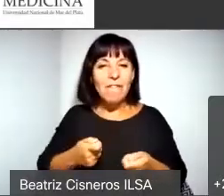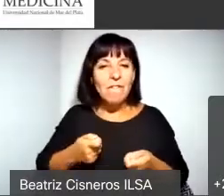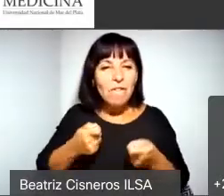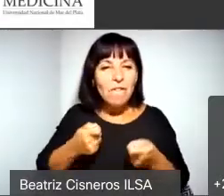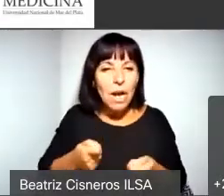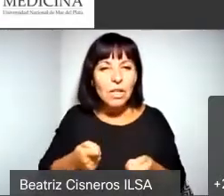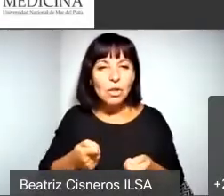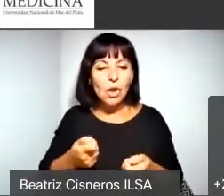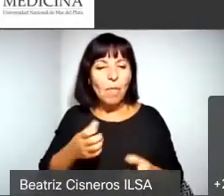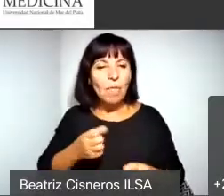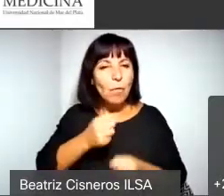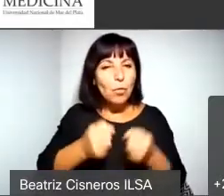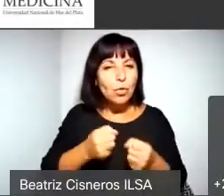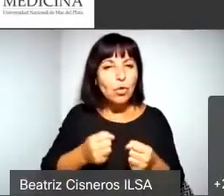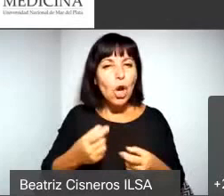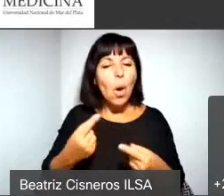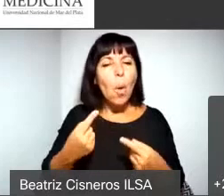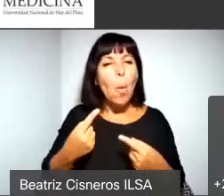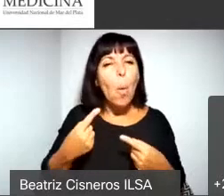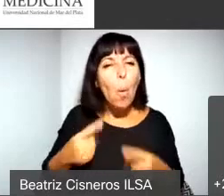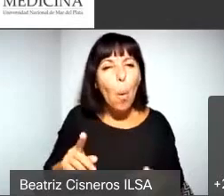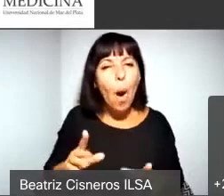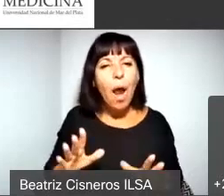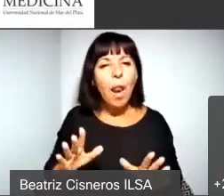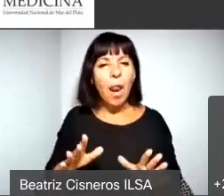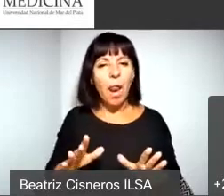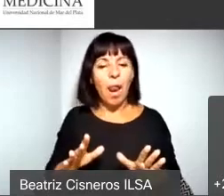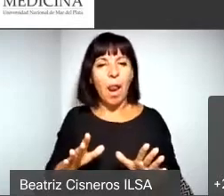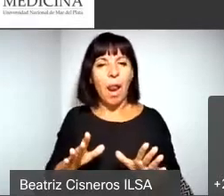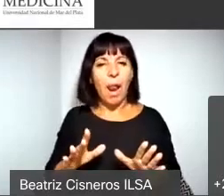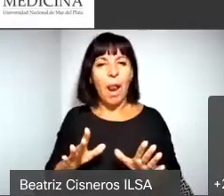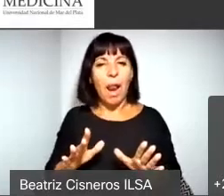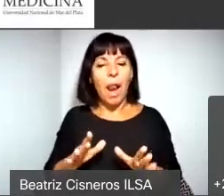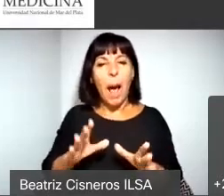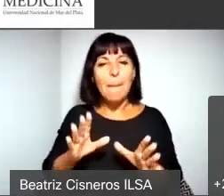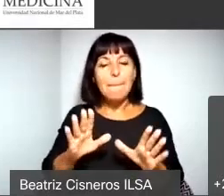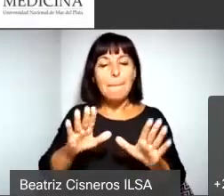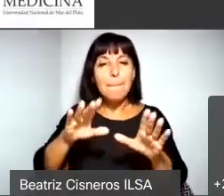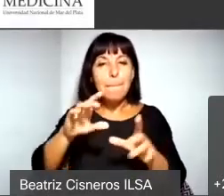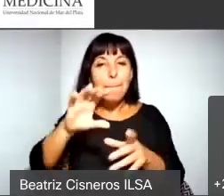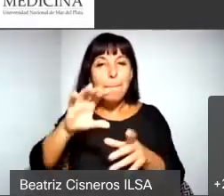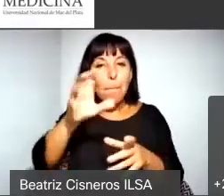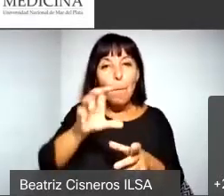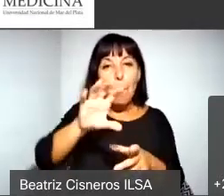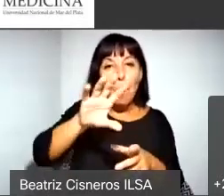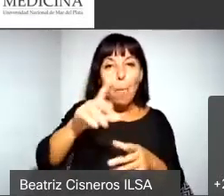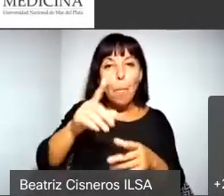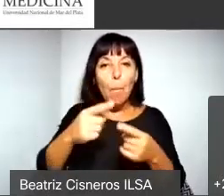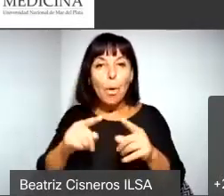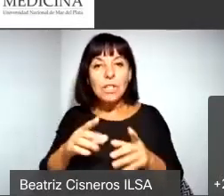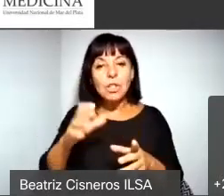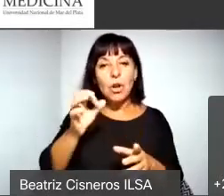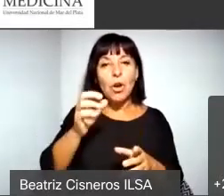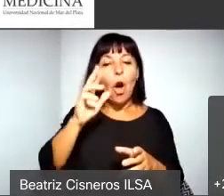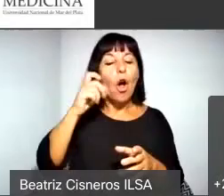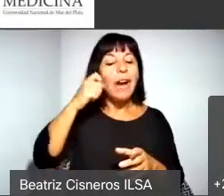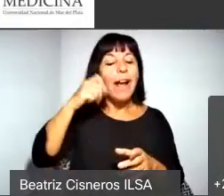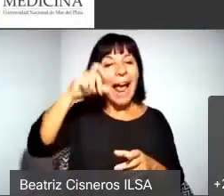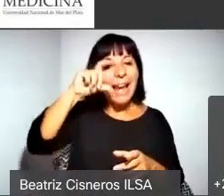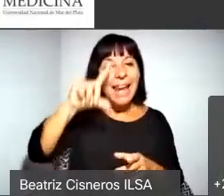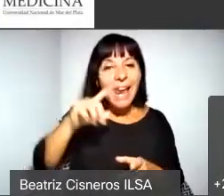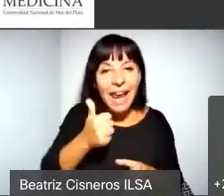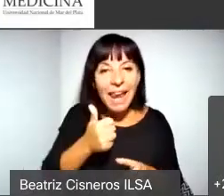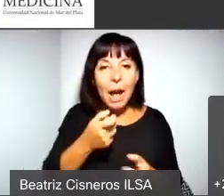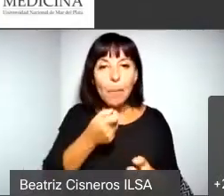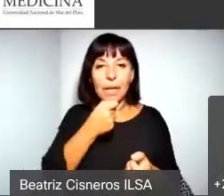por principal función fijar y estabilizar en una posición determinada diferentes organelas, principalmente el